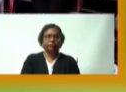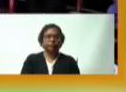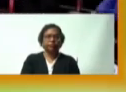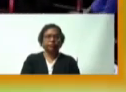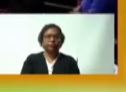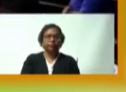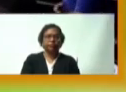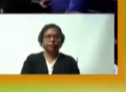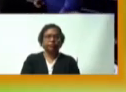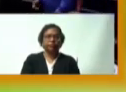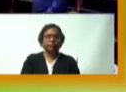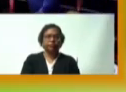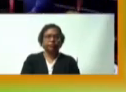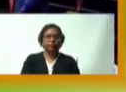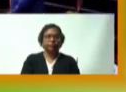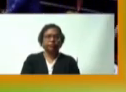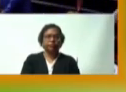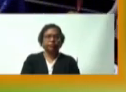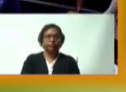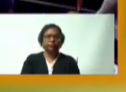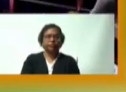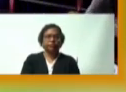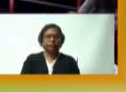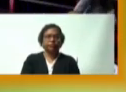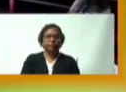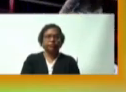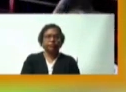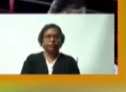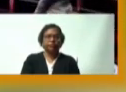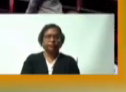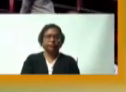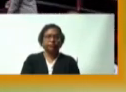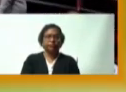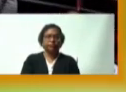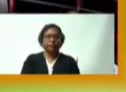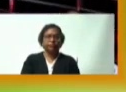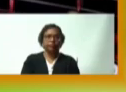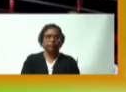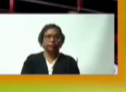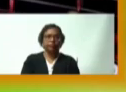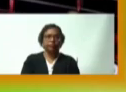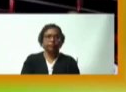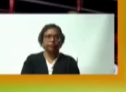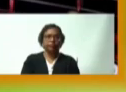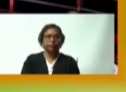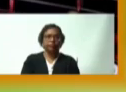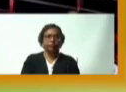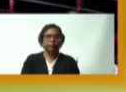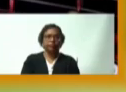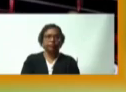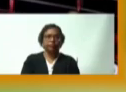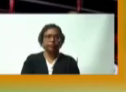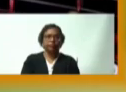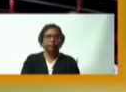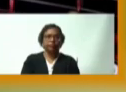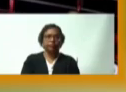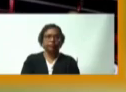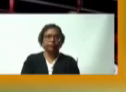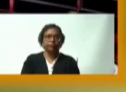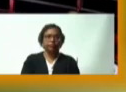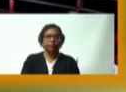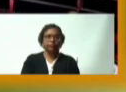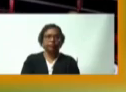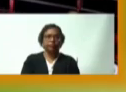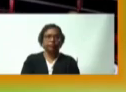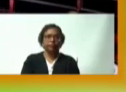gobierno esto crea cierto desequilibrio de hecho en este mismo discurso o esta Me